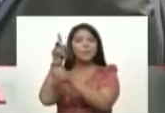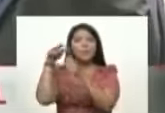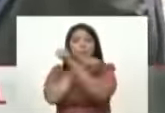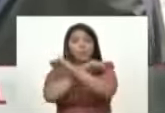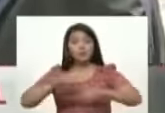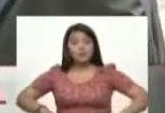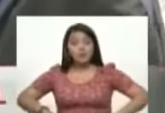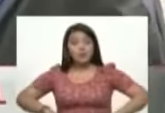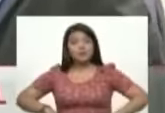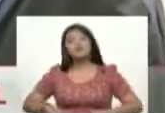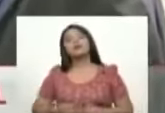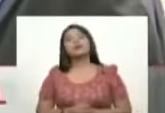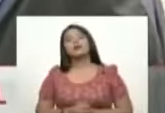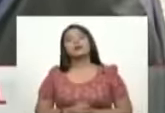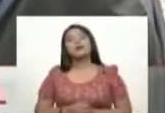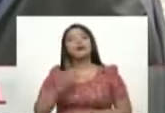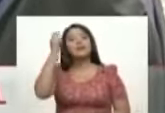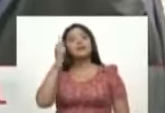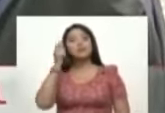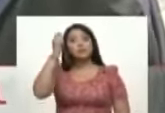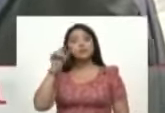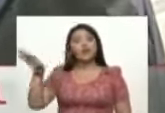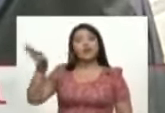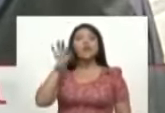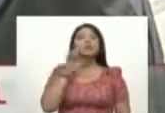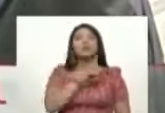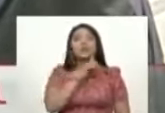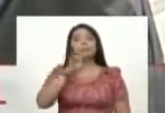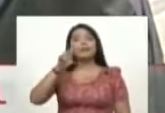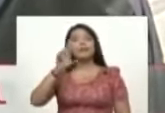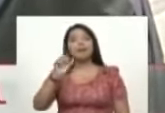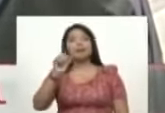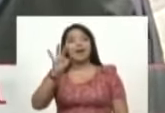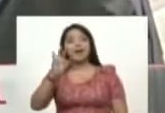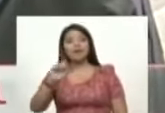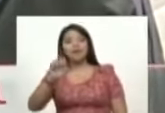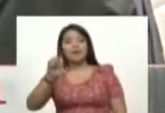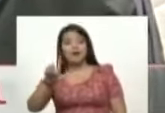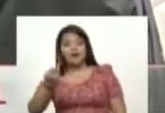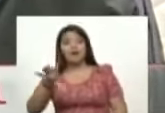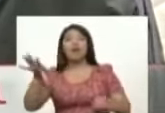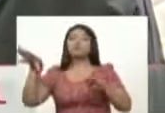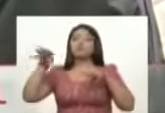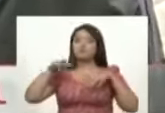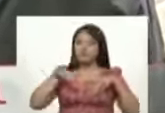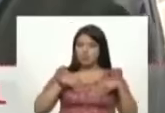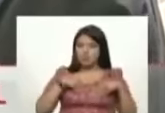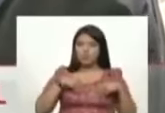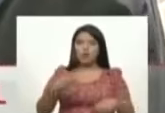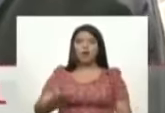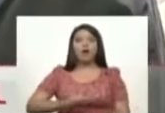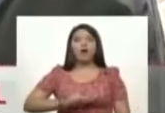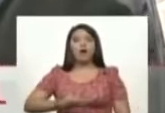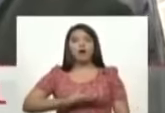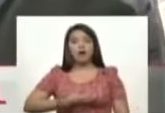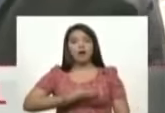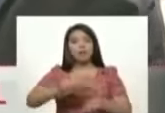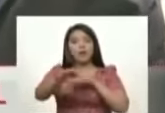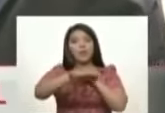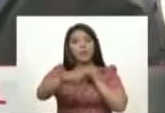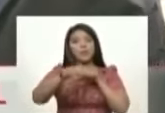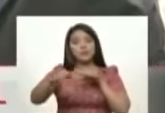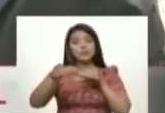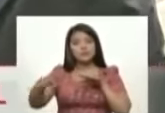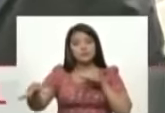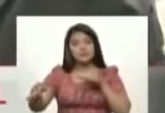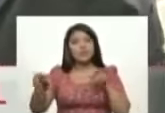diputado electo Rafael Calles asumió como alcalde del municipio